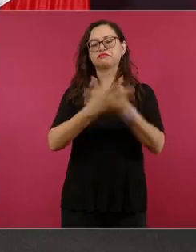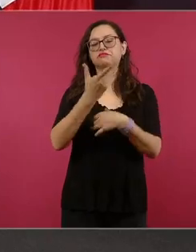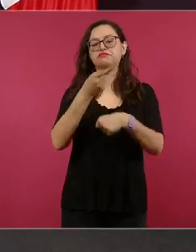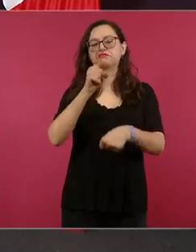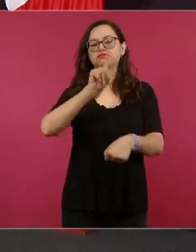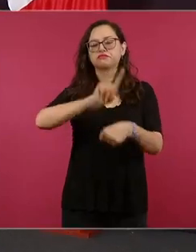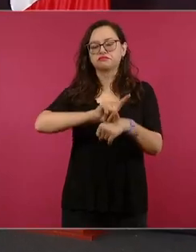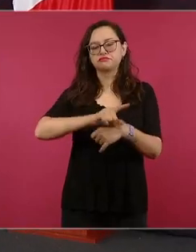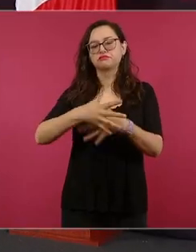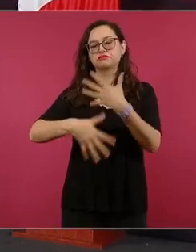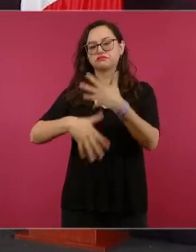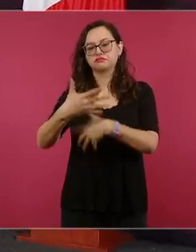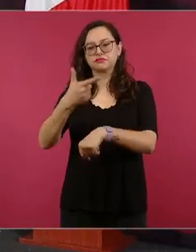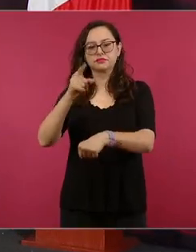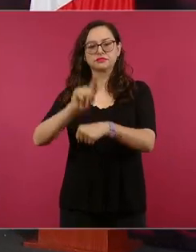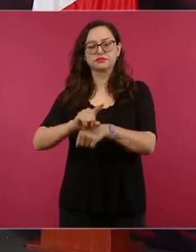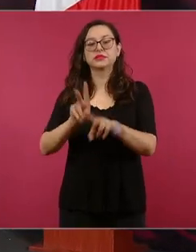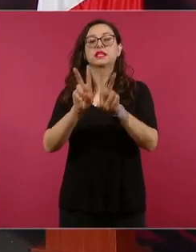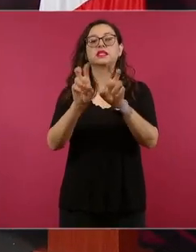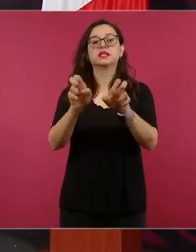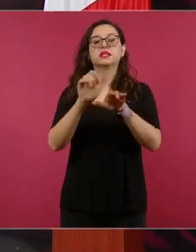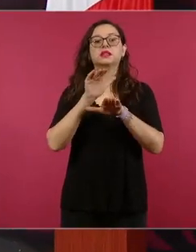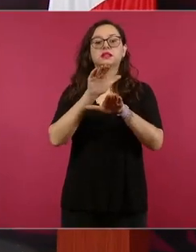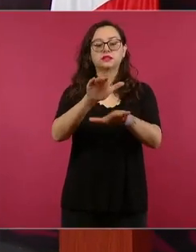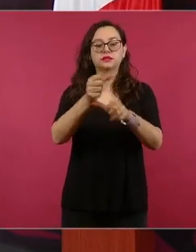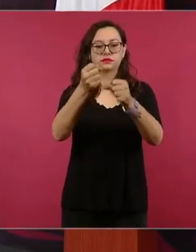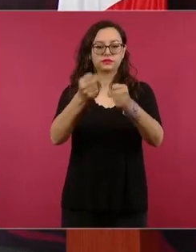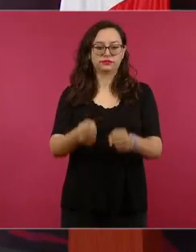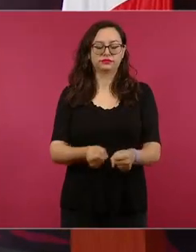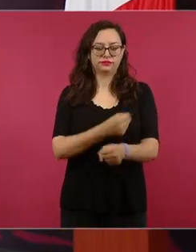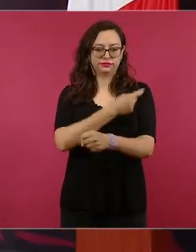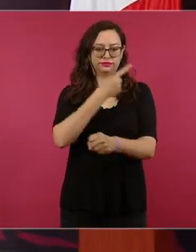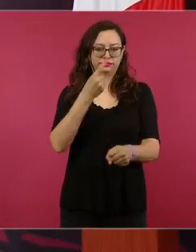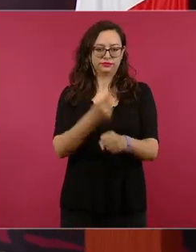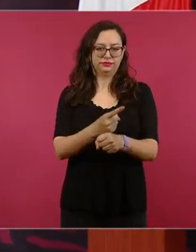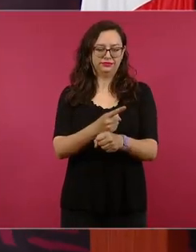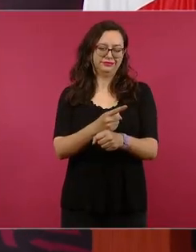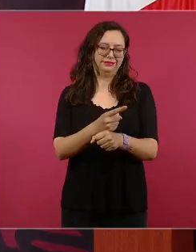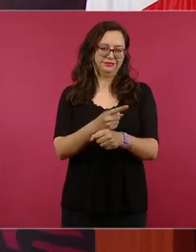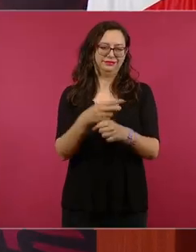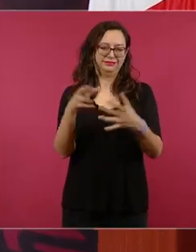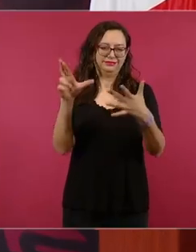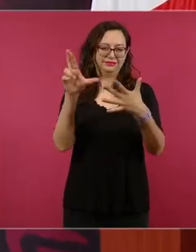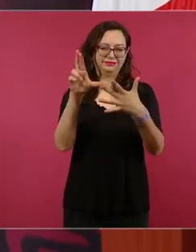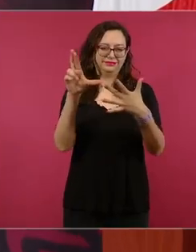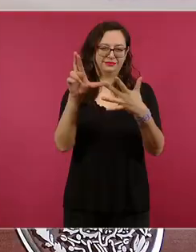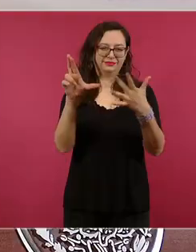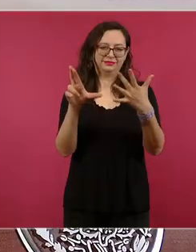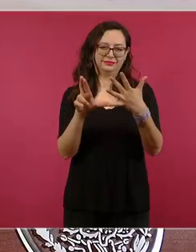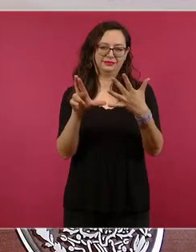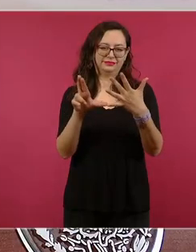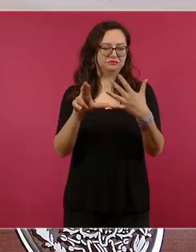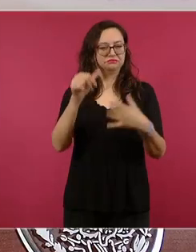seguridad. Ese es el tema de hoy.